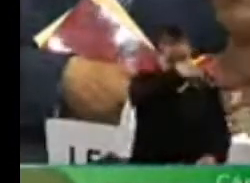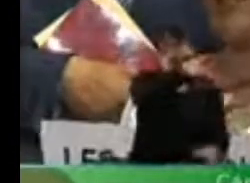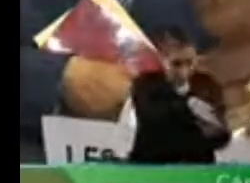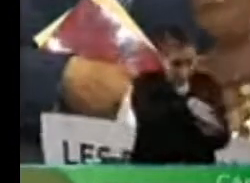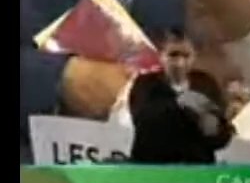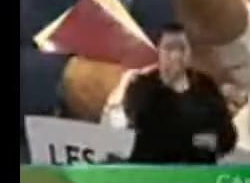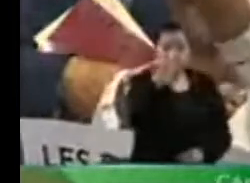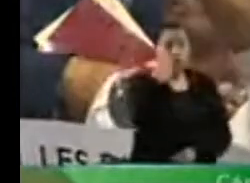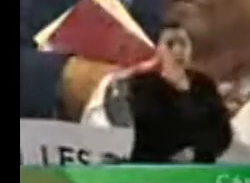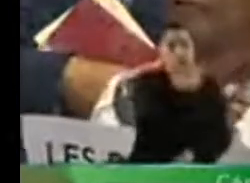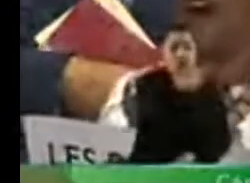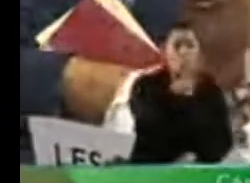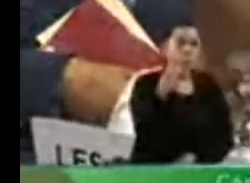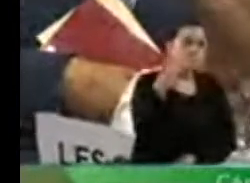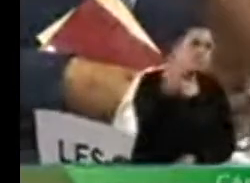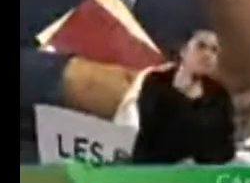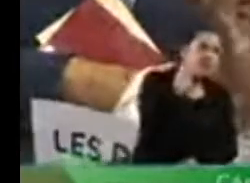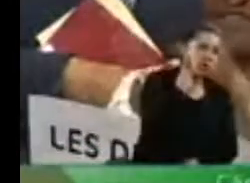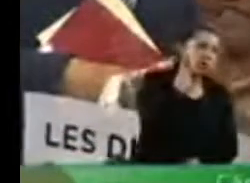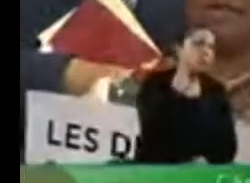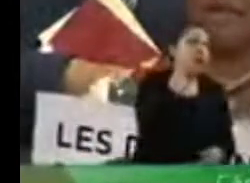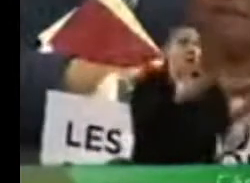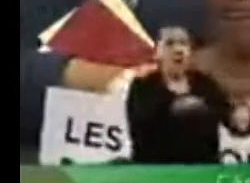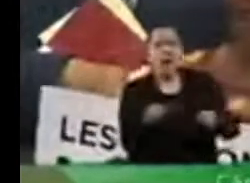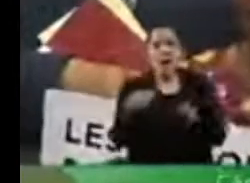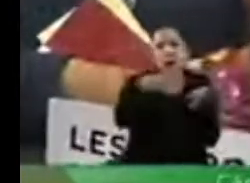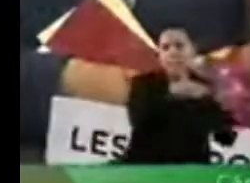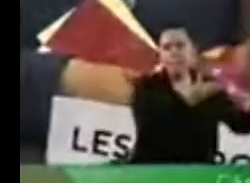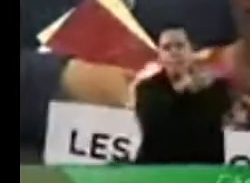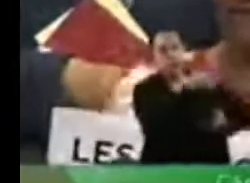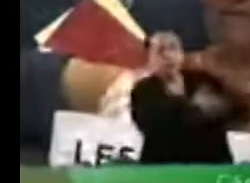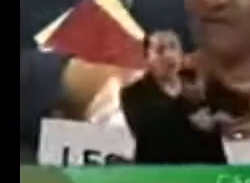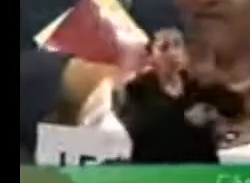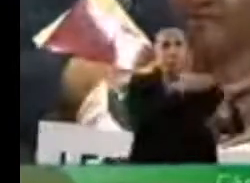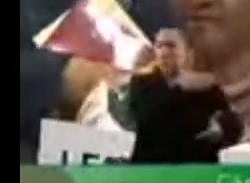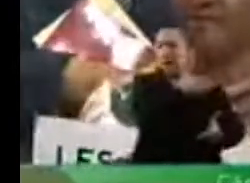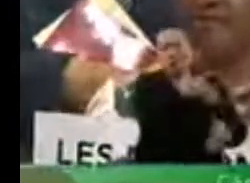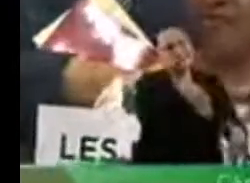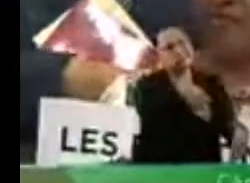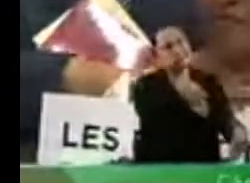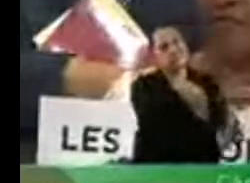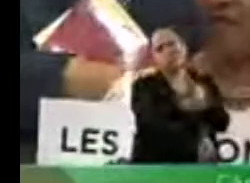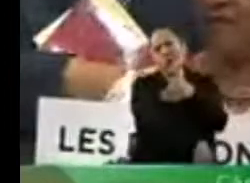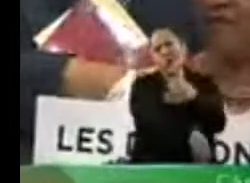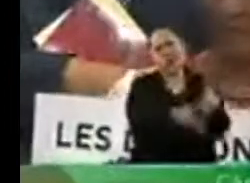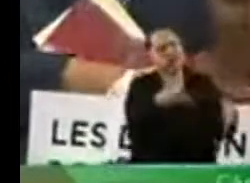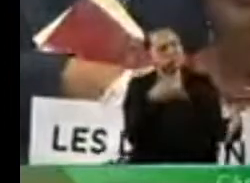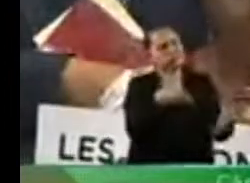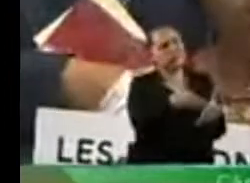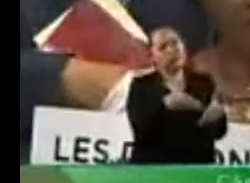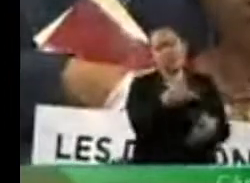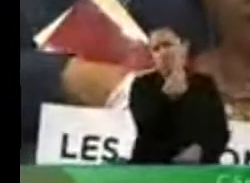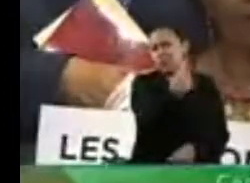ustedes. Están en esta jornada, están en este